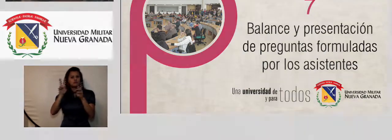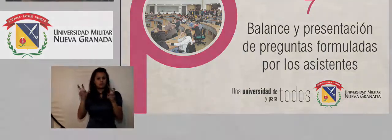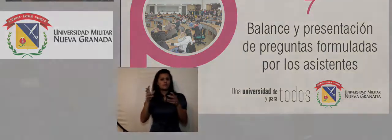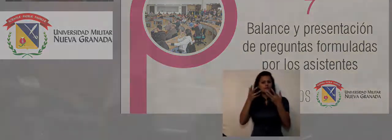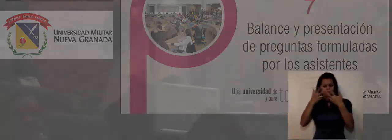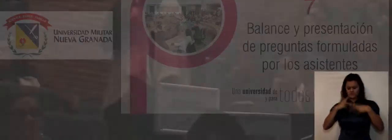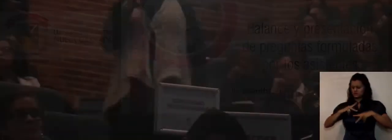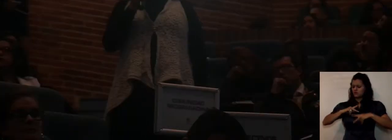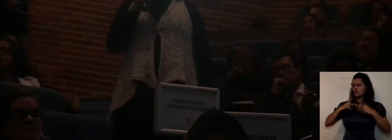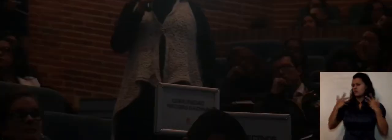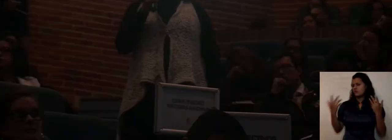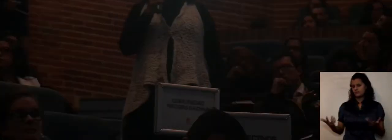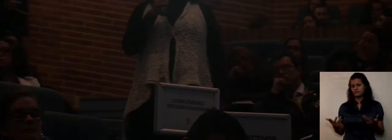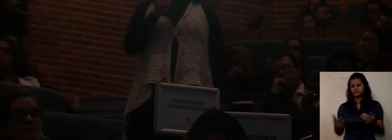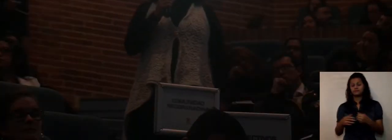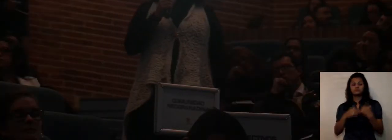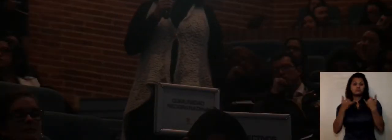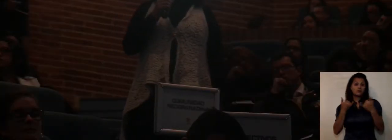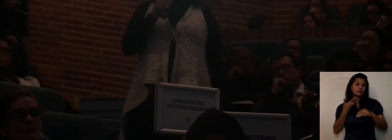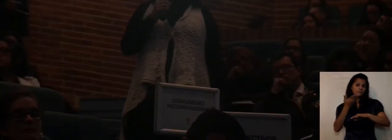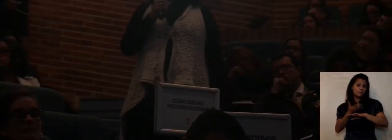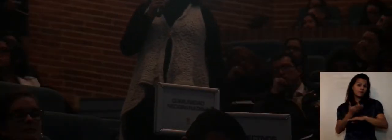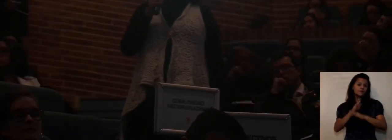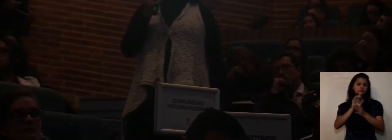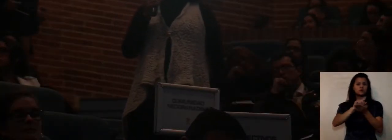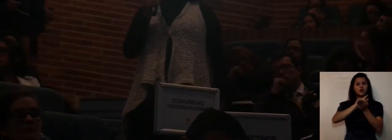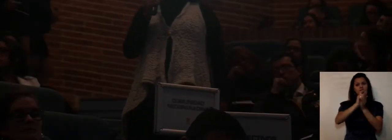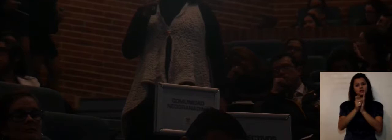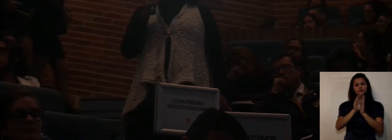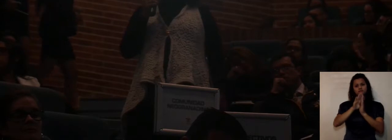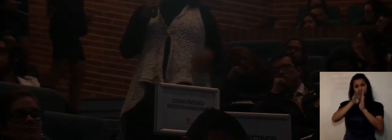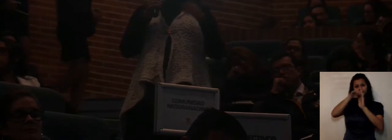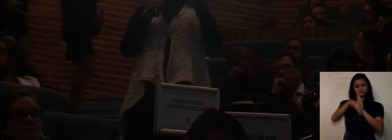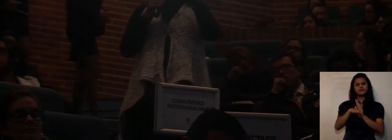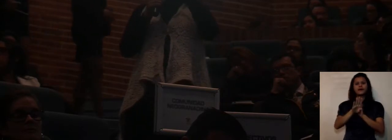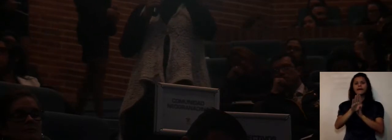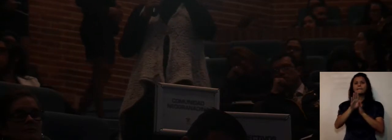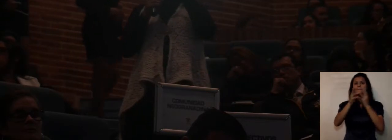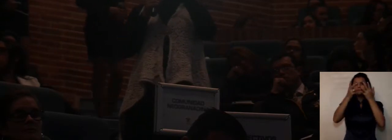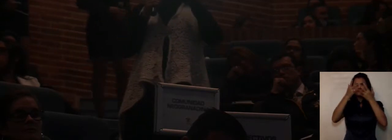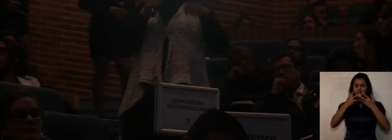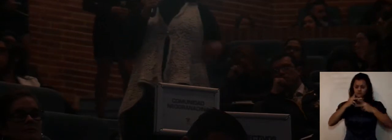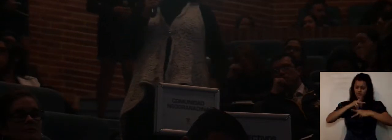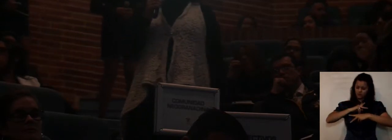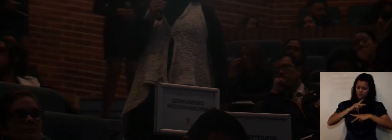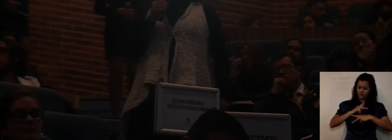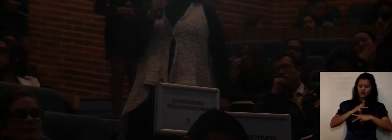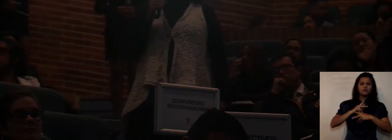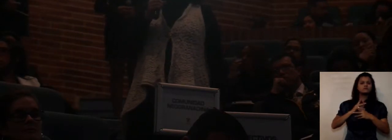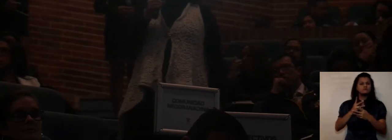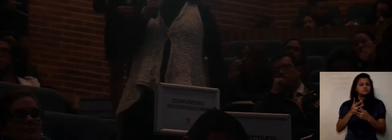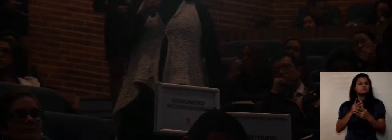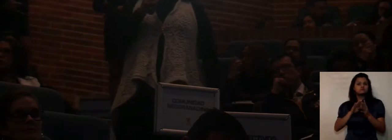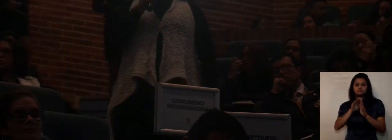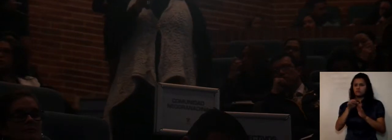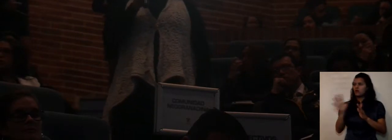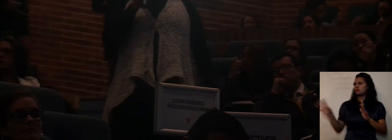estamos proponiendo la cátedra electiva transversal sobre emprendimiento para todas las facultades de la universidad